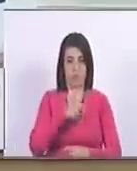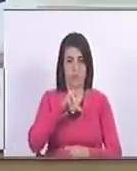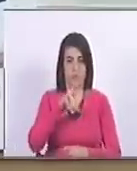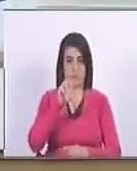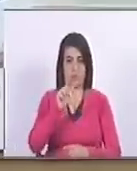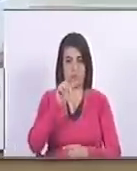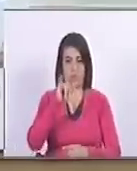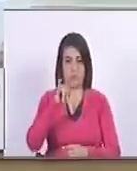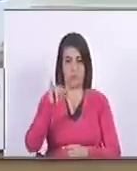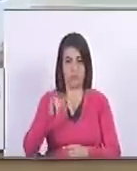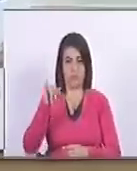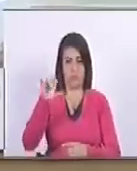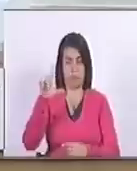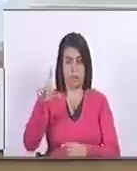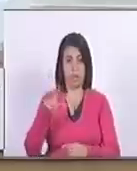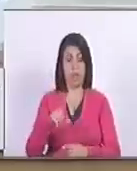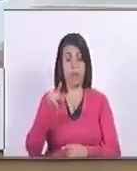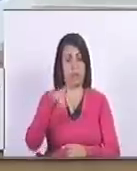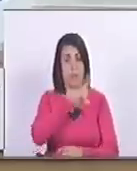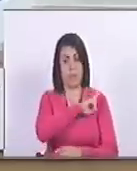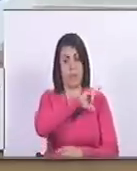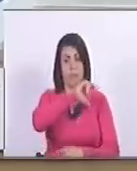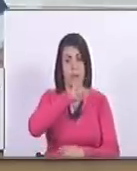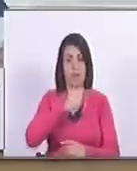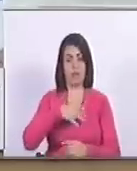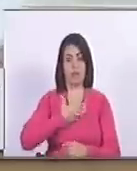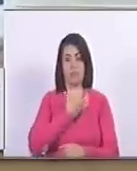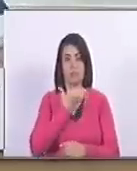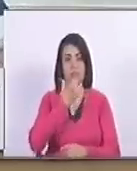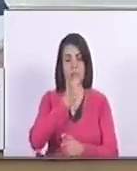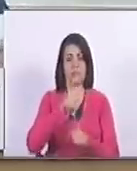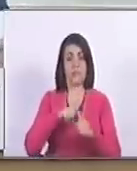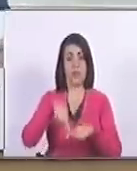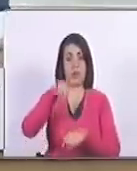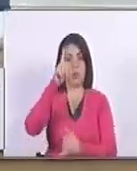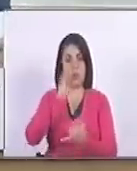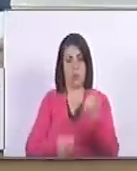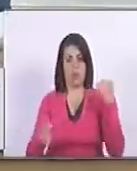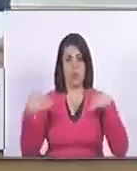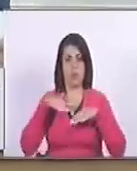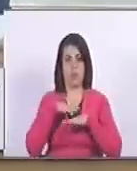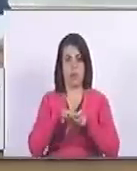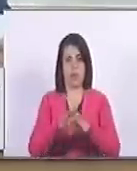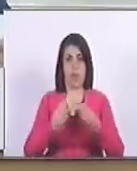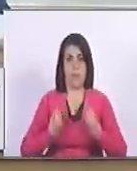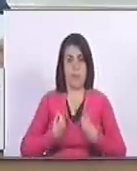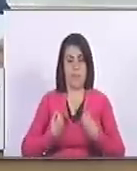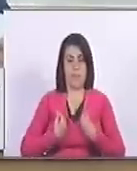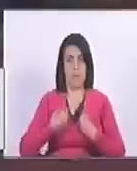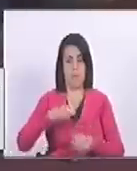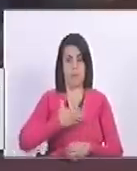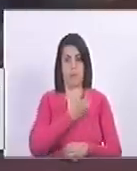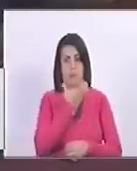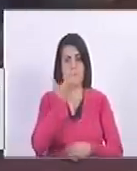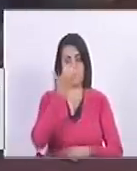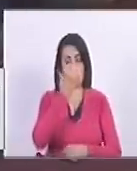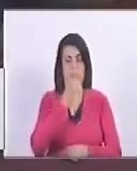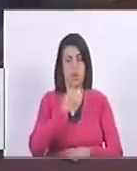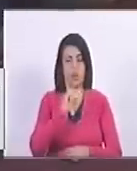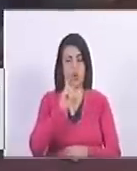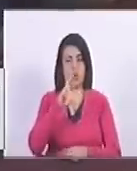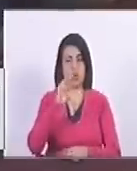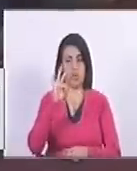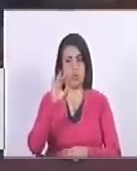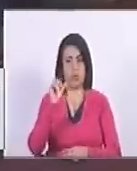Baez Pinol, que es directora del Coro Polifónica y es la última integrante viva que queda del Coro del Orfeón Lamas,